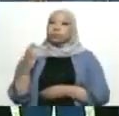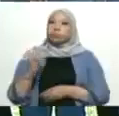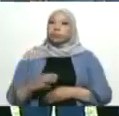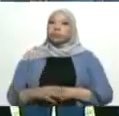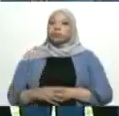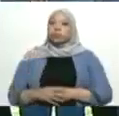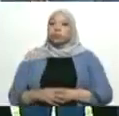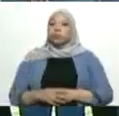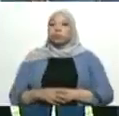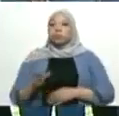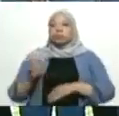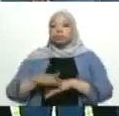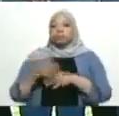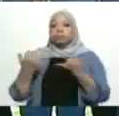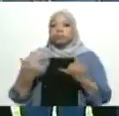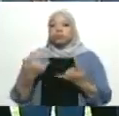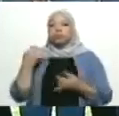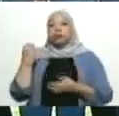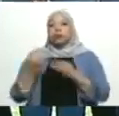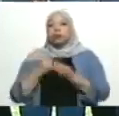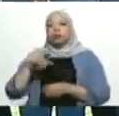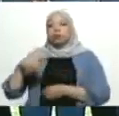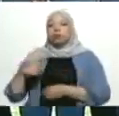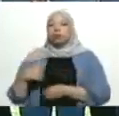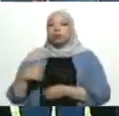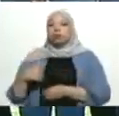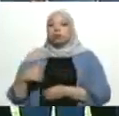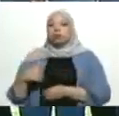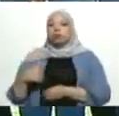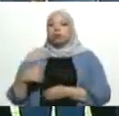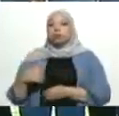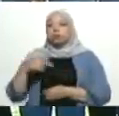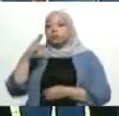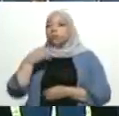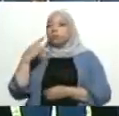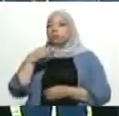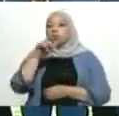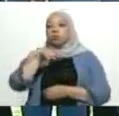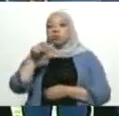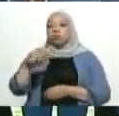Yo dije, por eso es que yo me meto en rollo con ellos. Por culpa de Freddy.